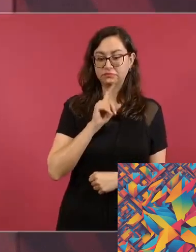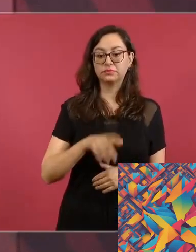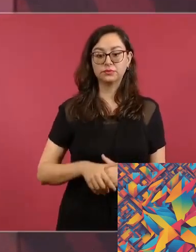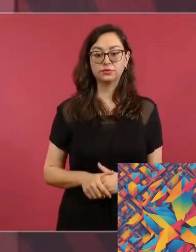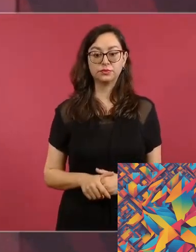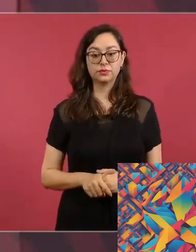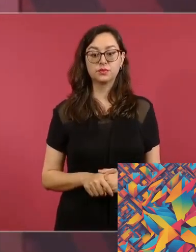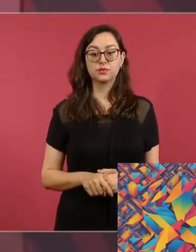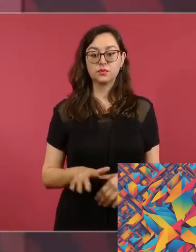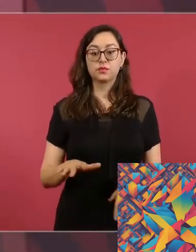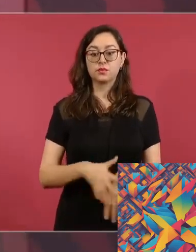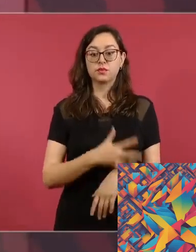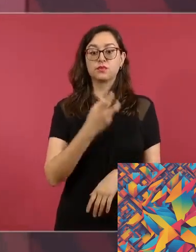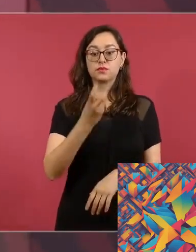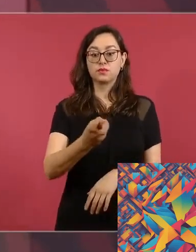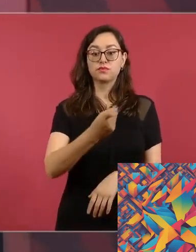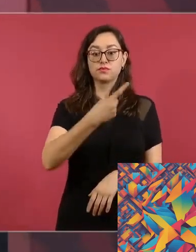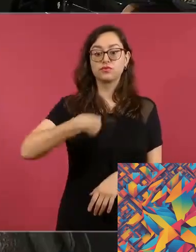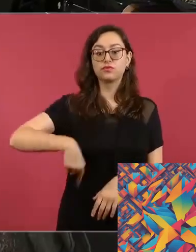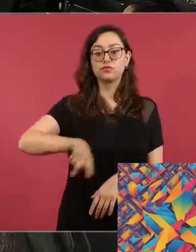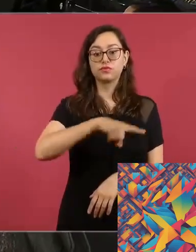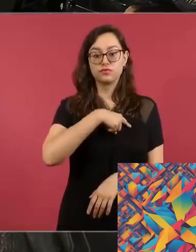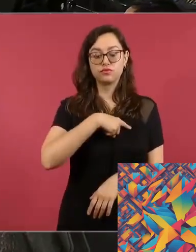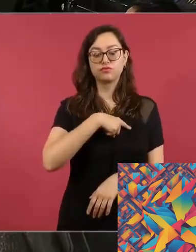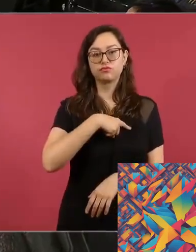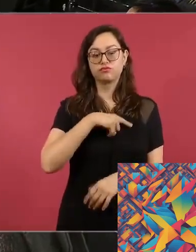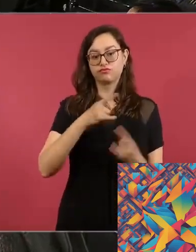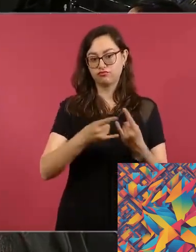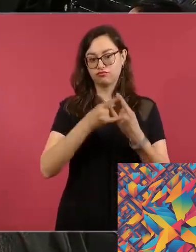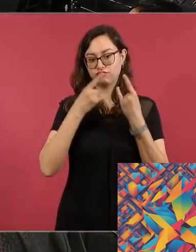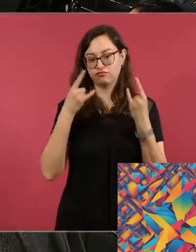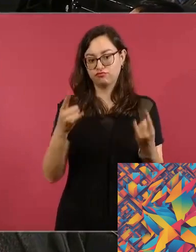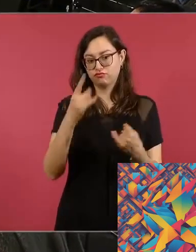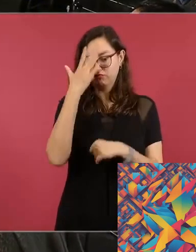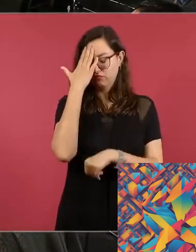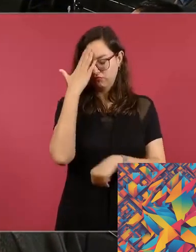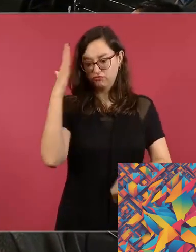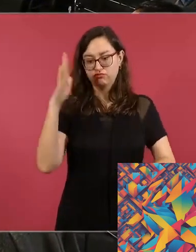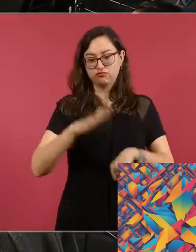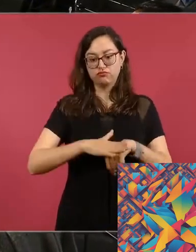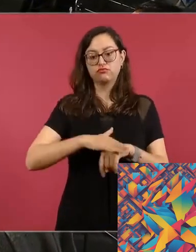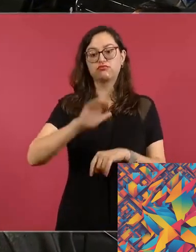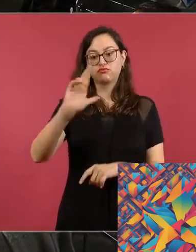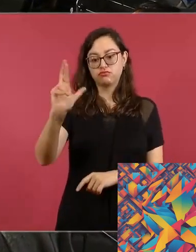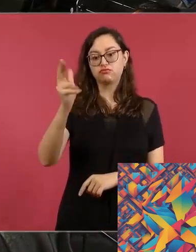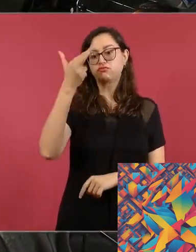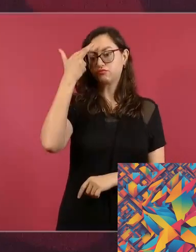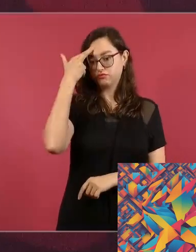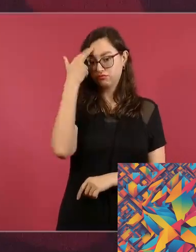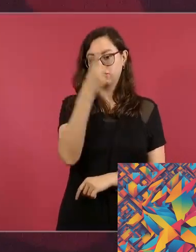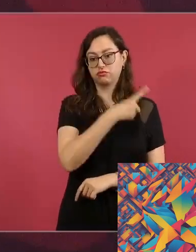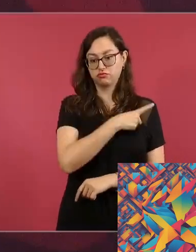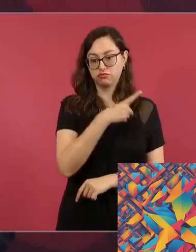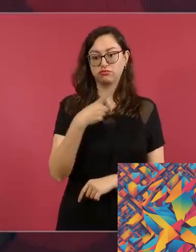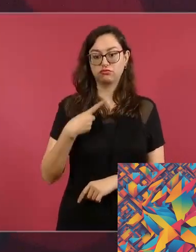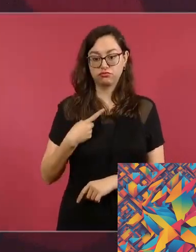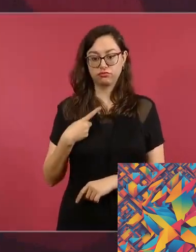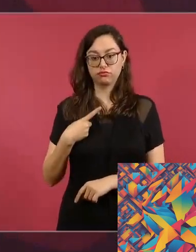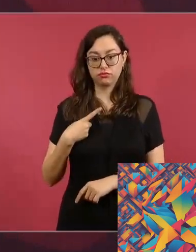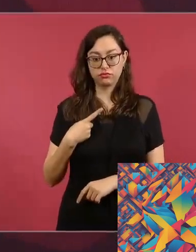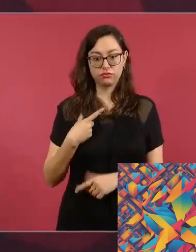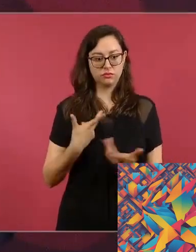La noticia refleja cómo el presidente Andrés Manuel López Obrador ha mantenido una relación respetuosa y constructiva con el sector bancario durante su